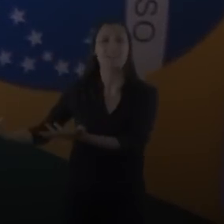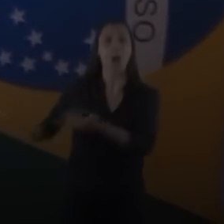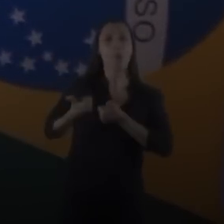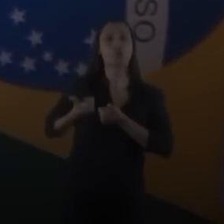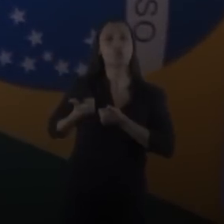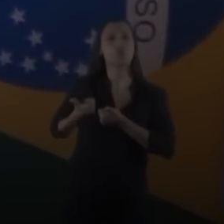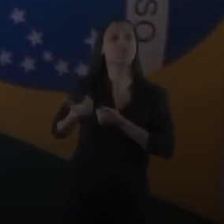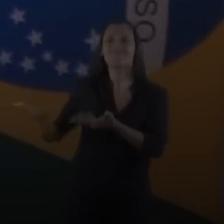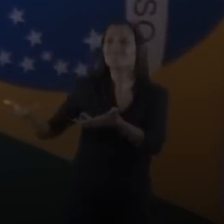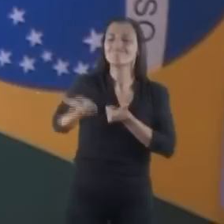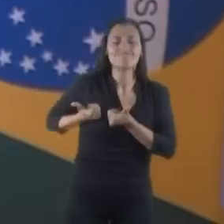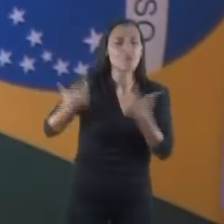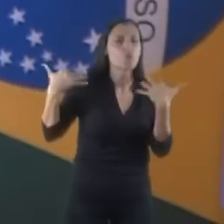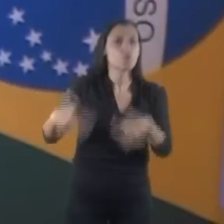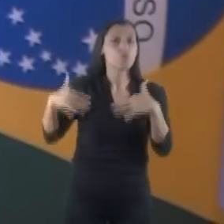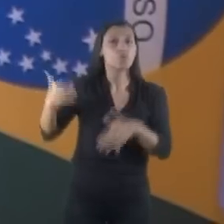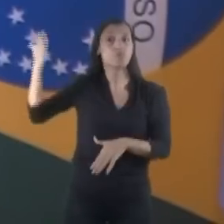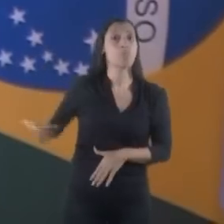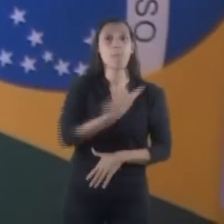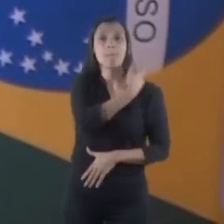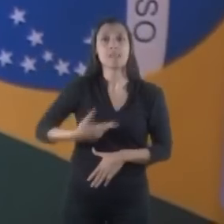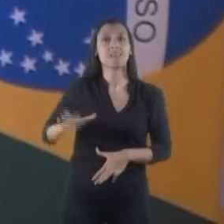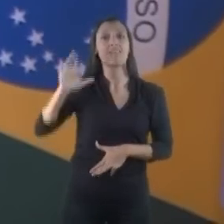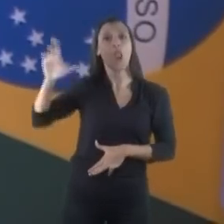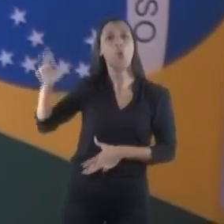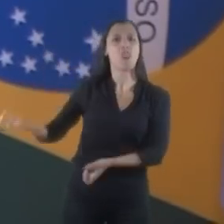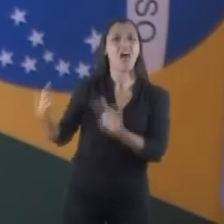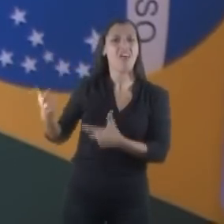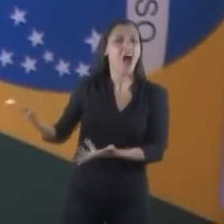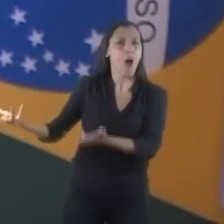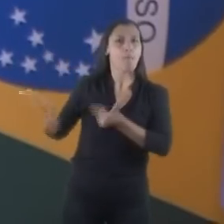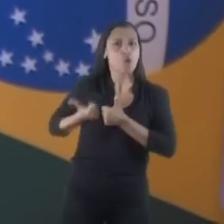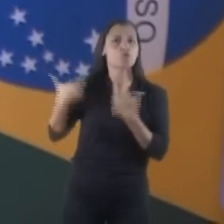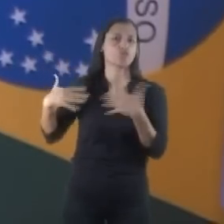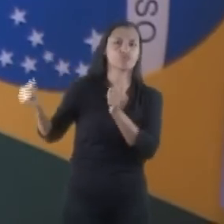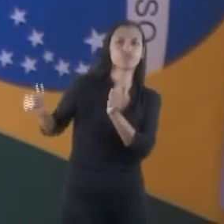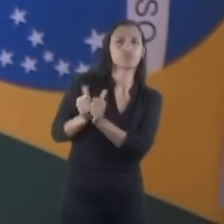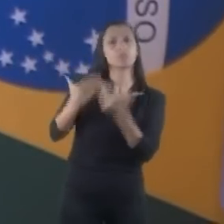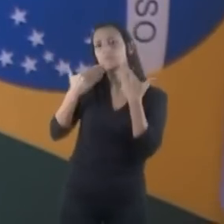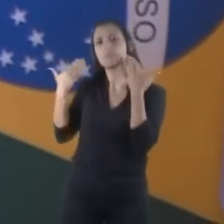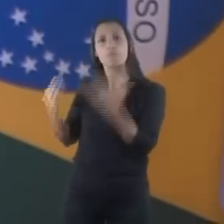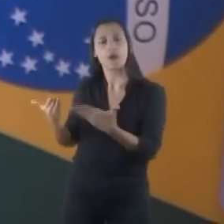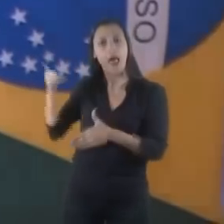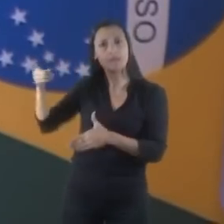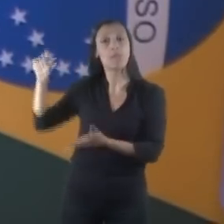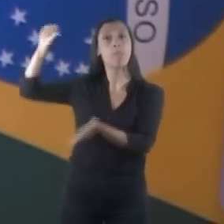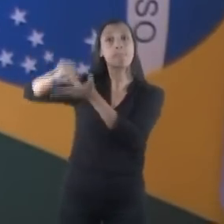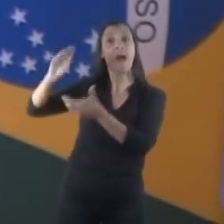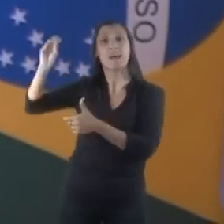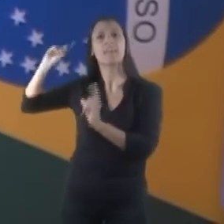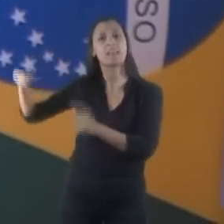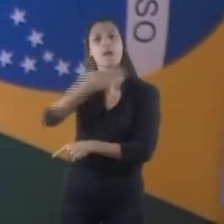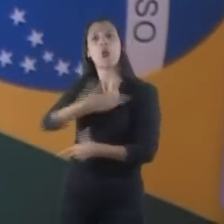el apoyo explícito que el presidente Lula nos ha dado como, como país y como